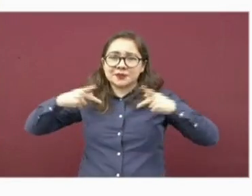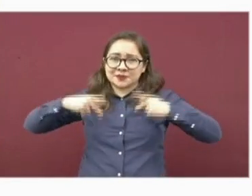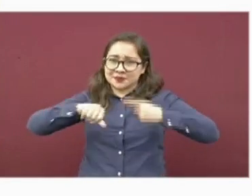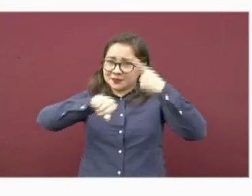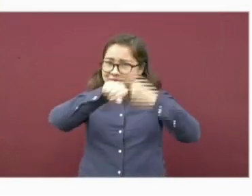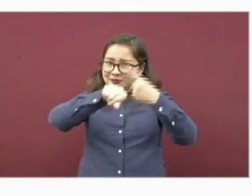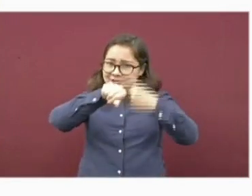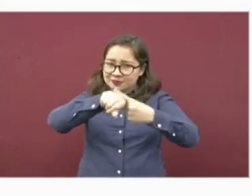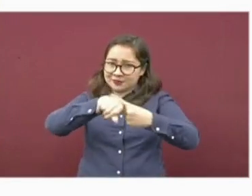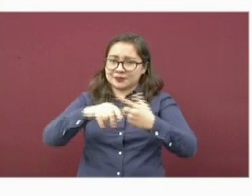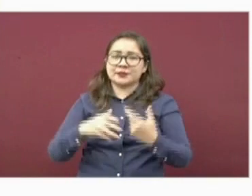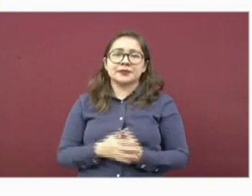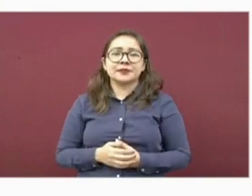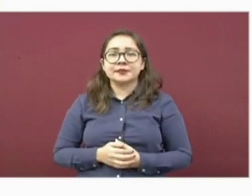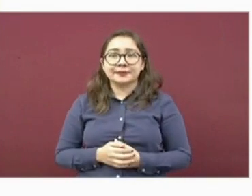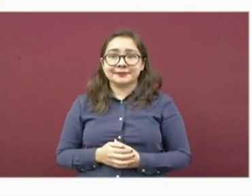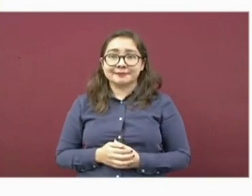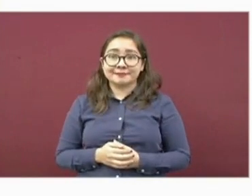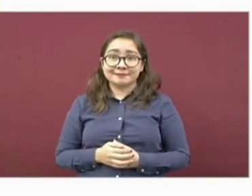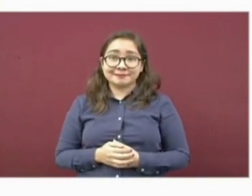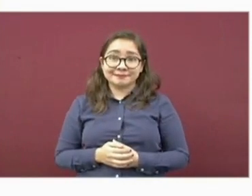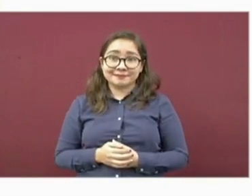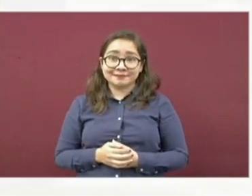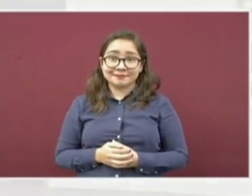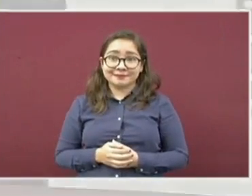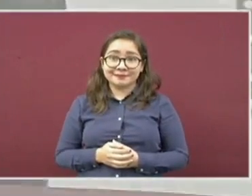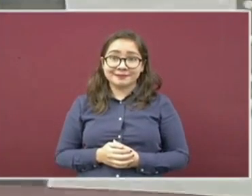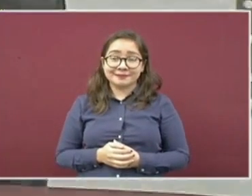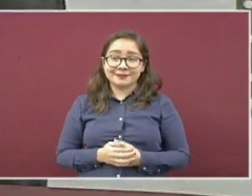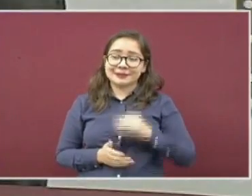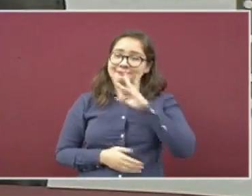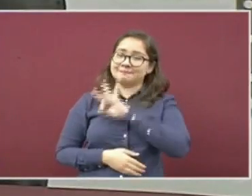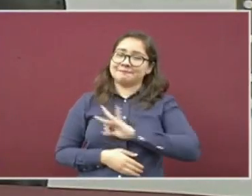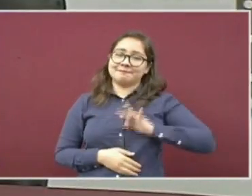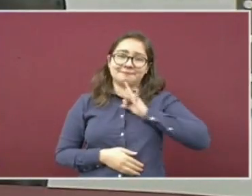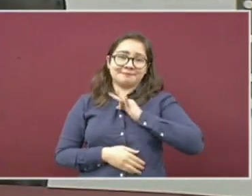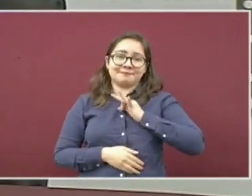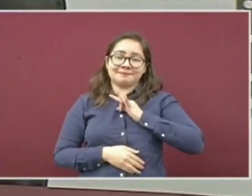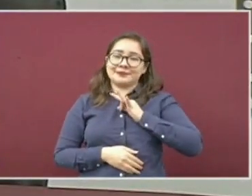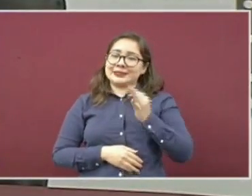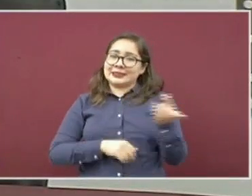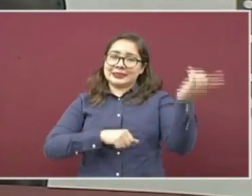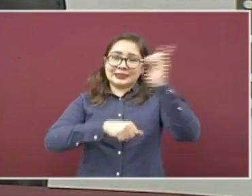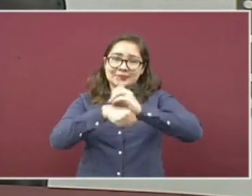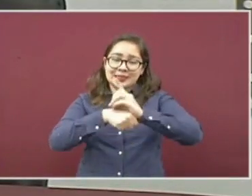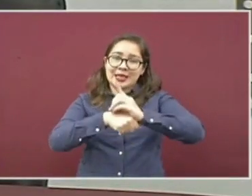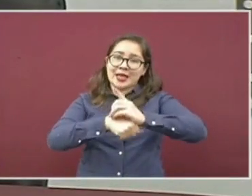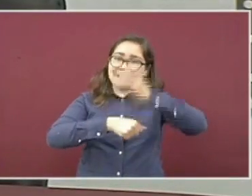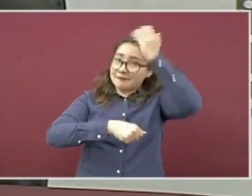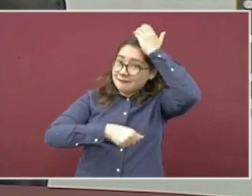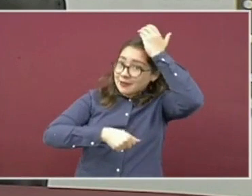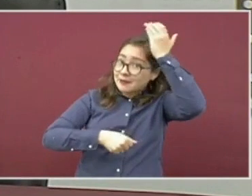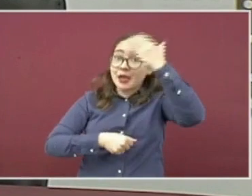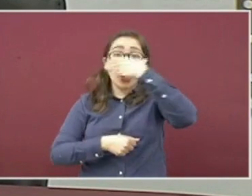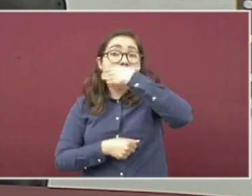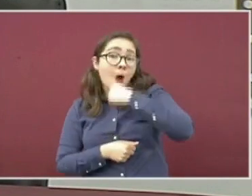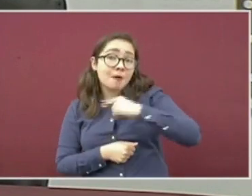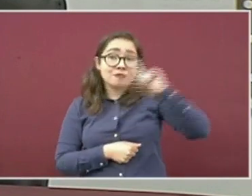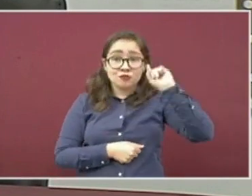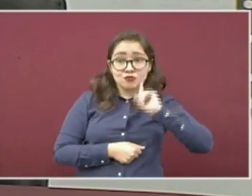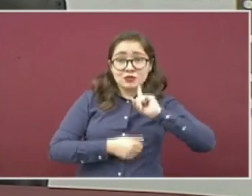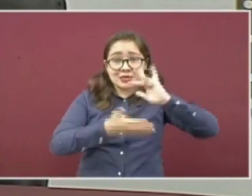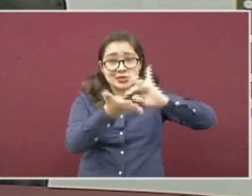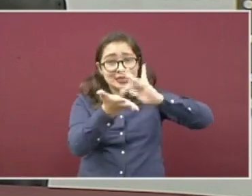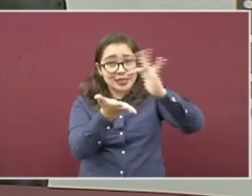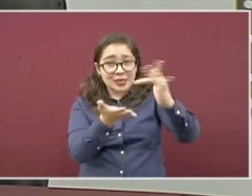y enfermos. Deseando un feliz día a las enfermeras y enfermeros, agradeciéndoles por su